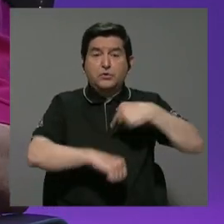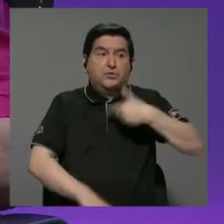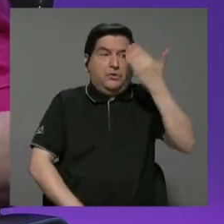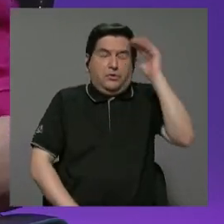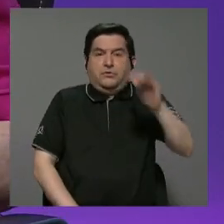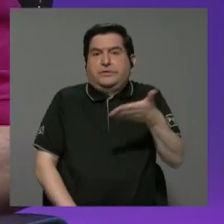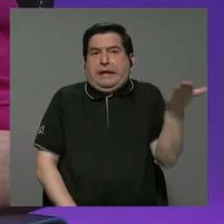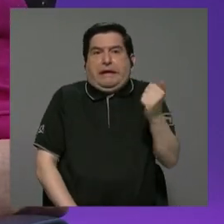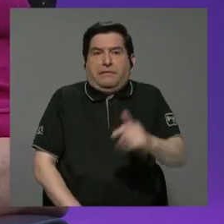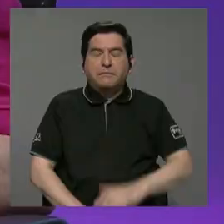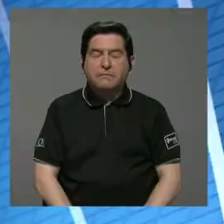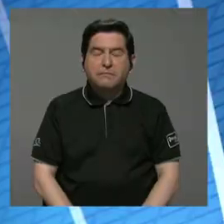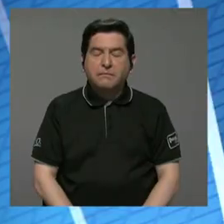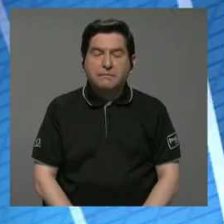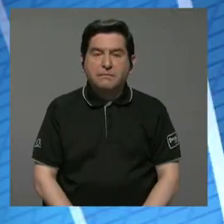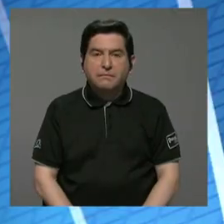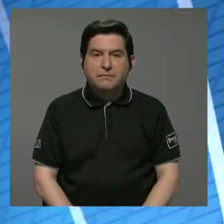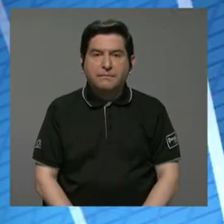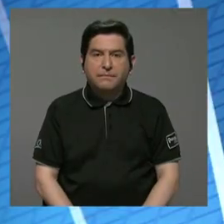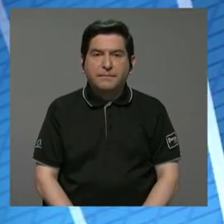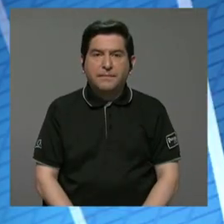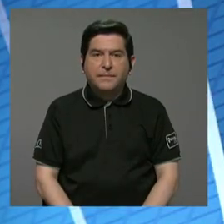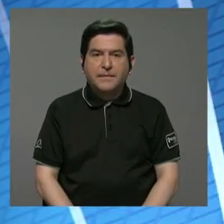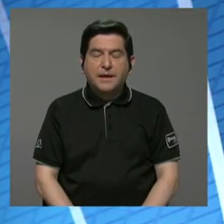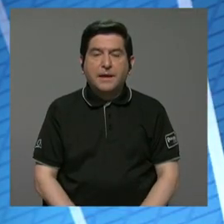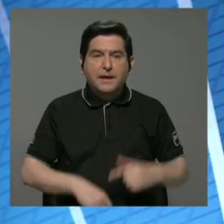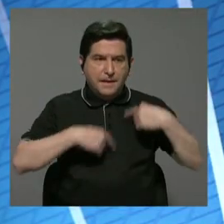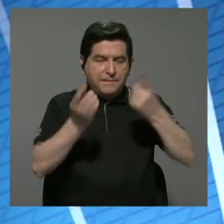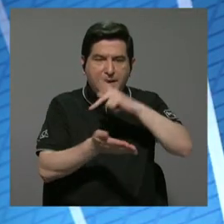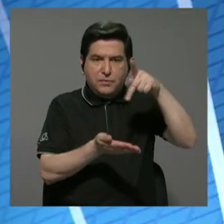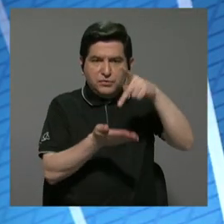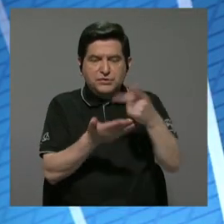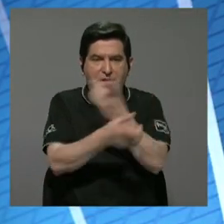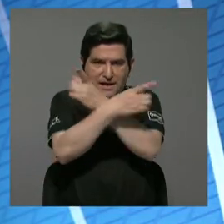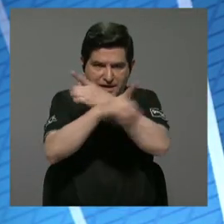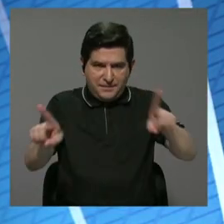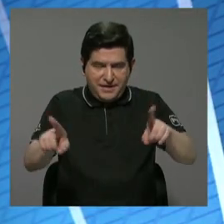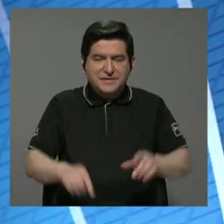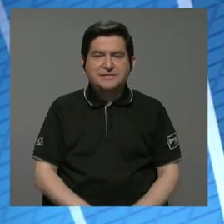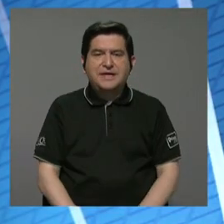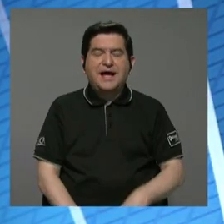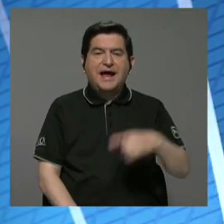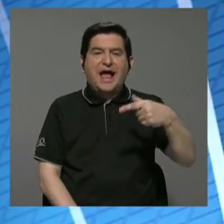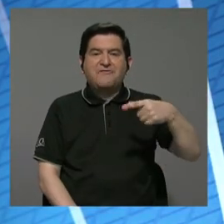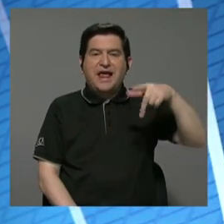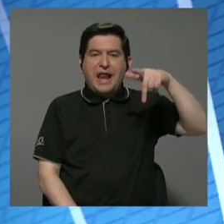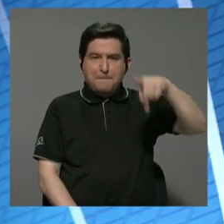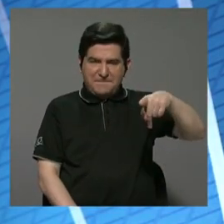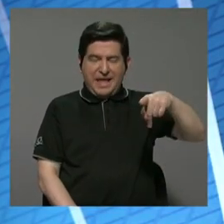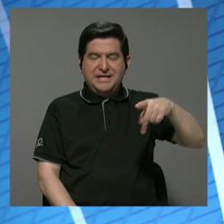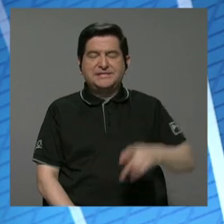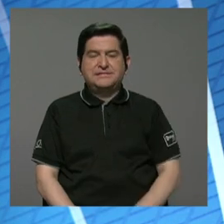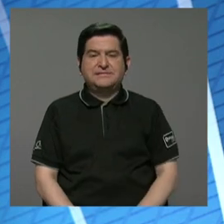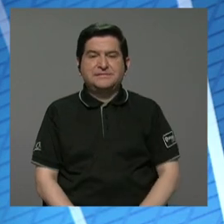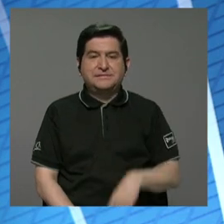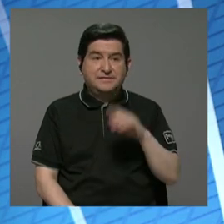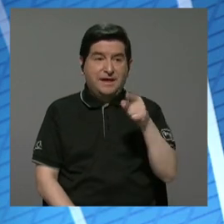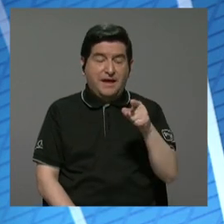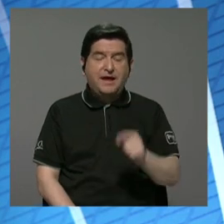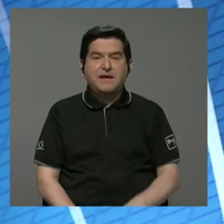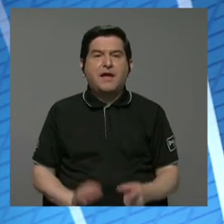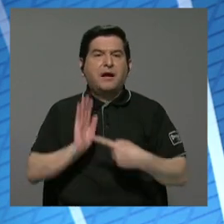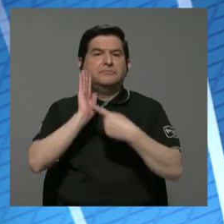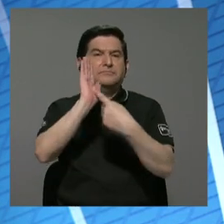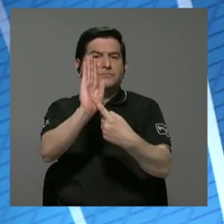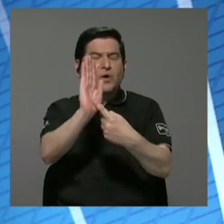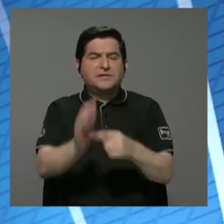lo demás. Claro. Tenemos que ir a la Plaza de la Democracia un momento con Gabriela Pérez, que nos va a hacer una